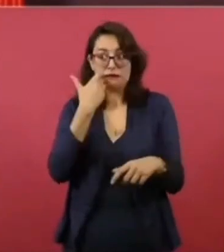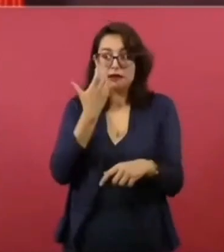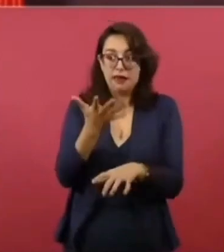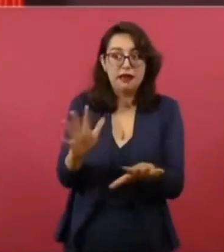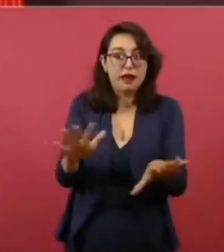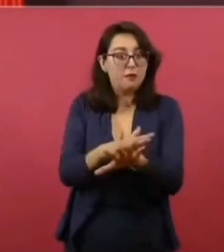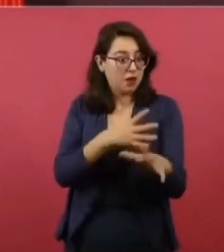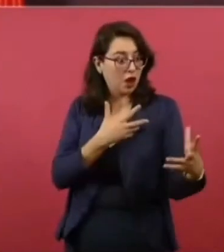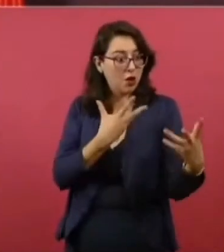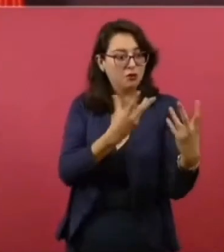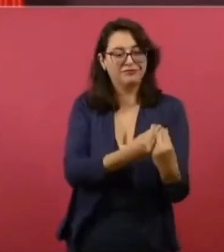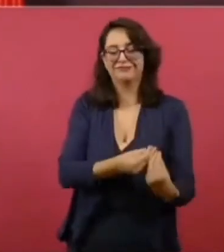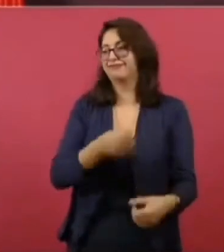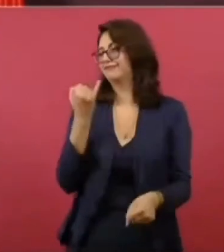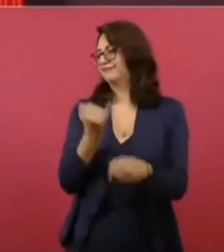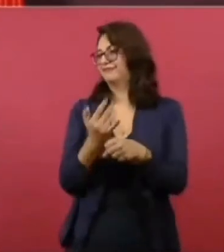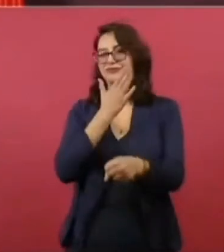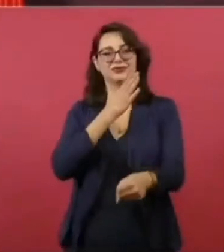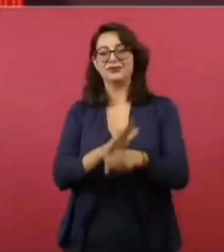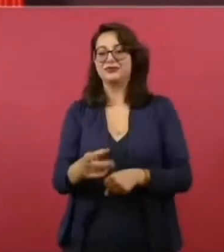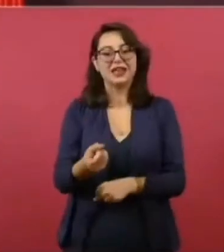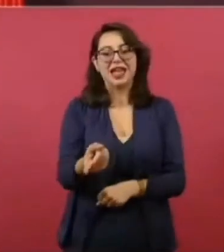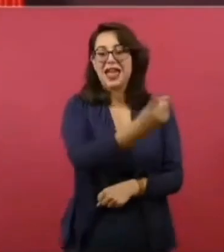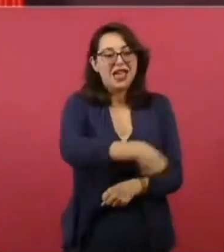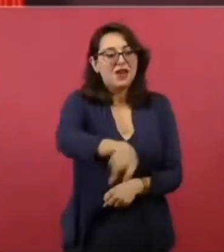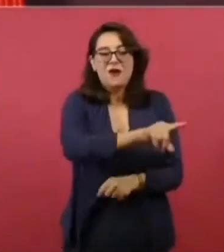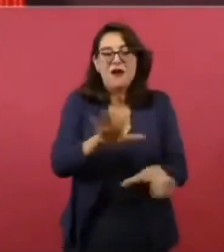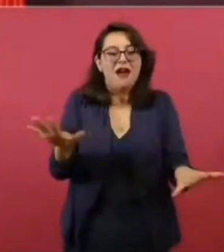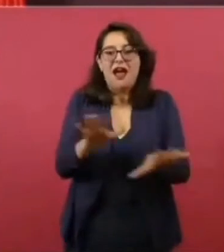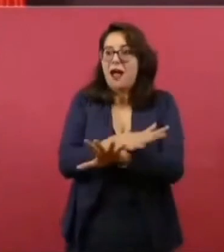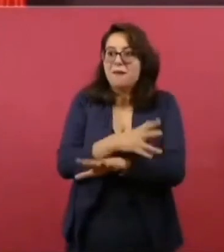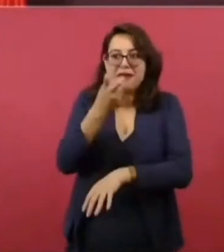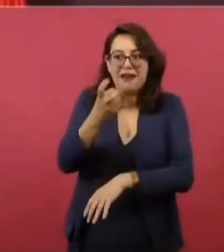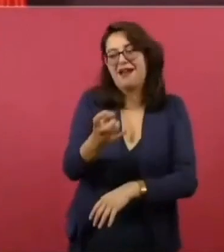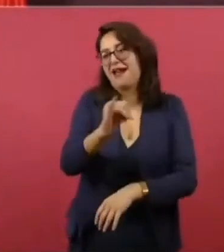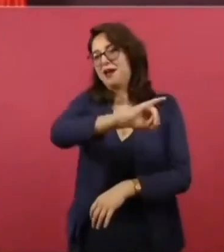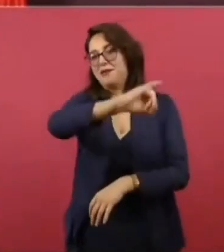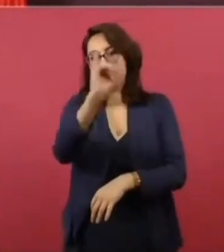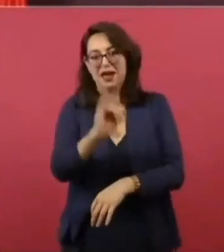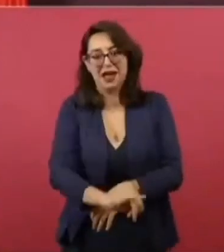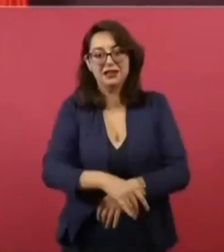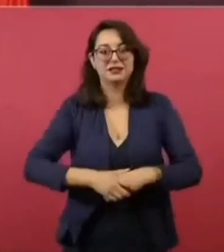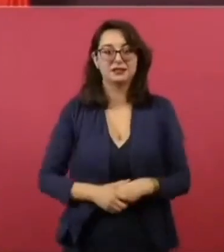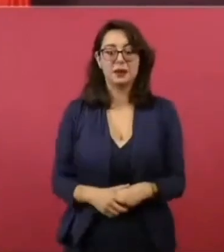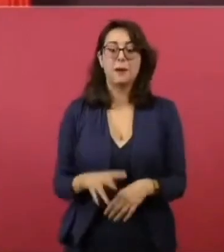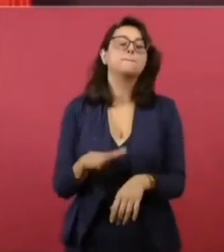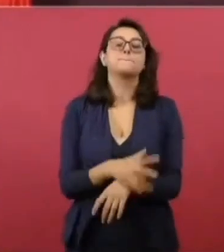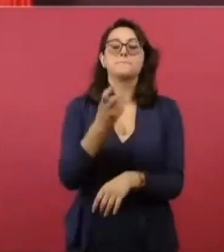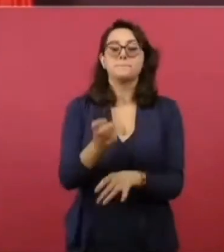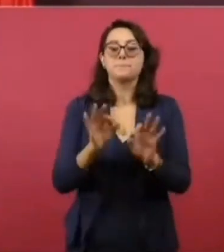Y por eso es necesario, por convicción y protección política, apoyar a los